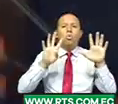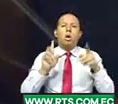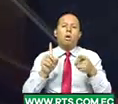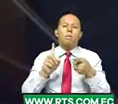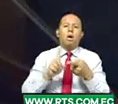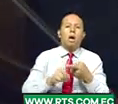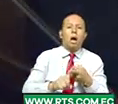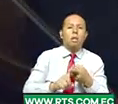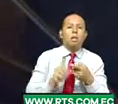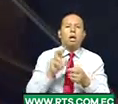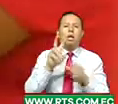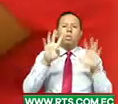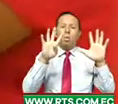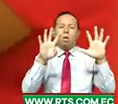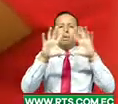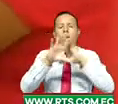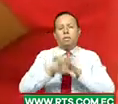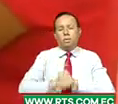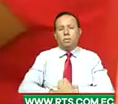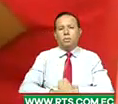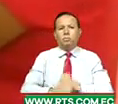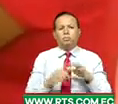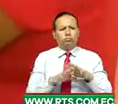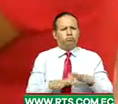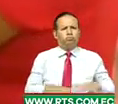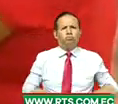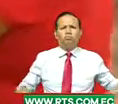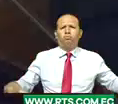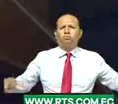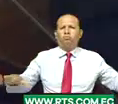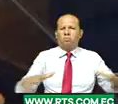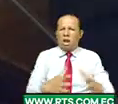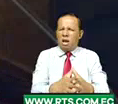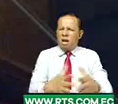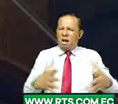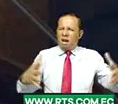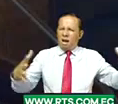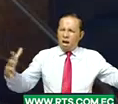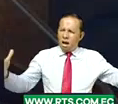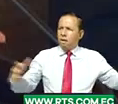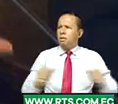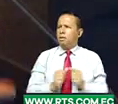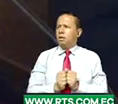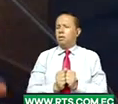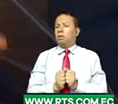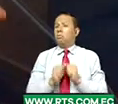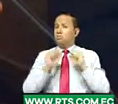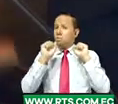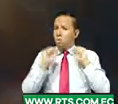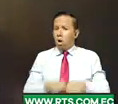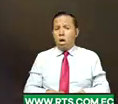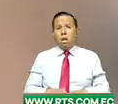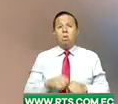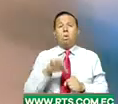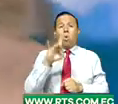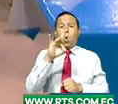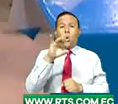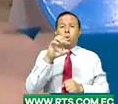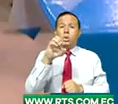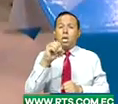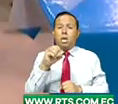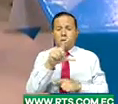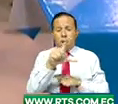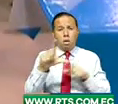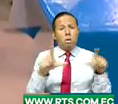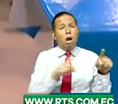En un área de 10.000 metros cuadrados, espera contar con 80 stands. La